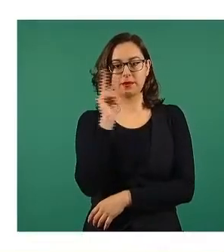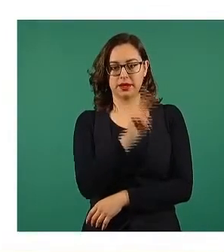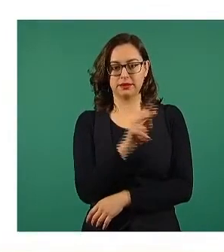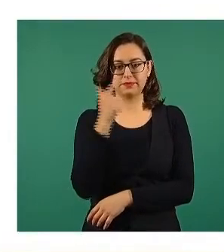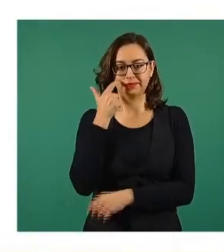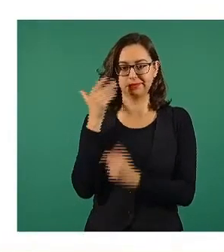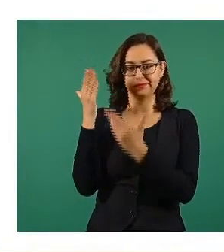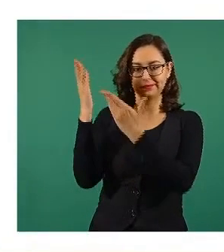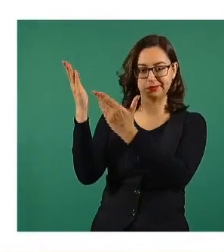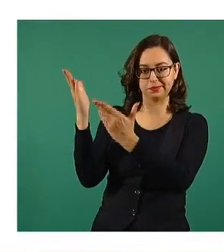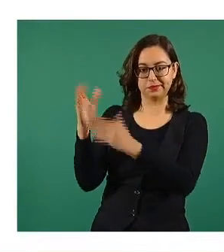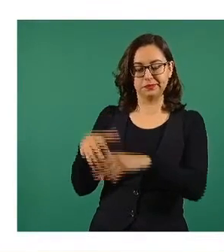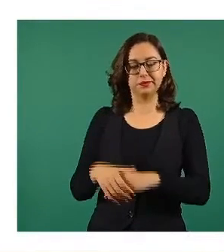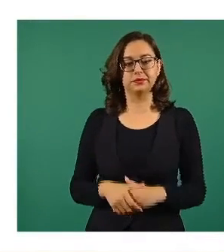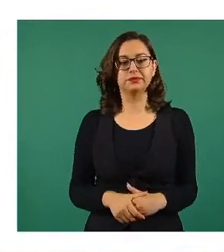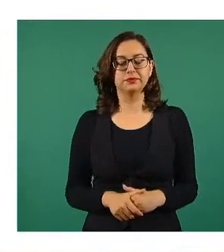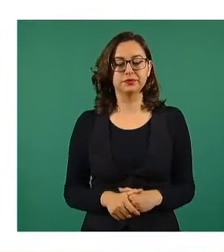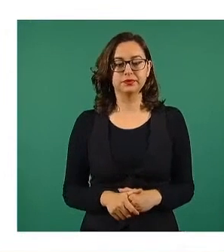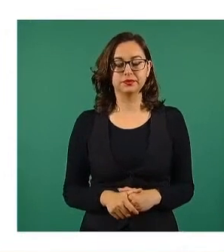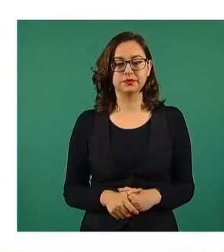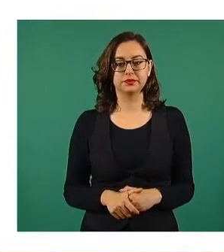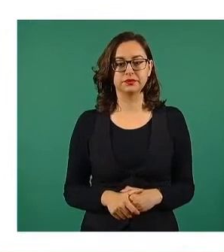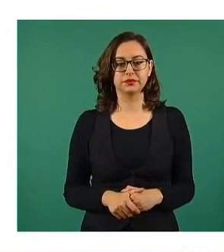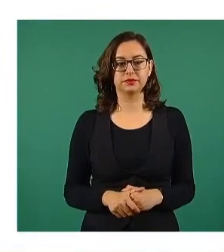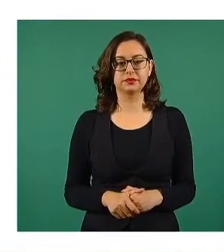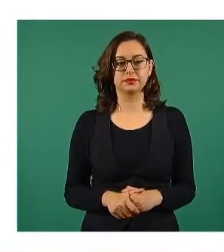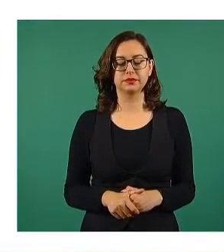ubica tu módulo